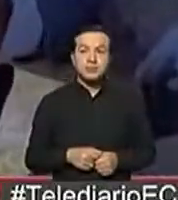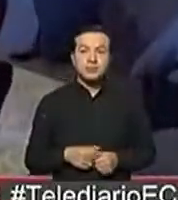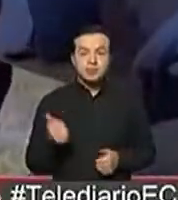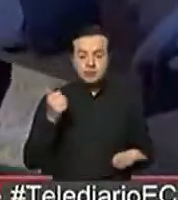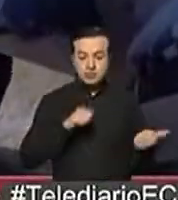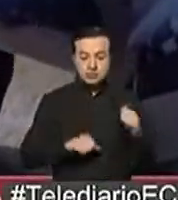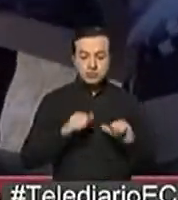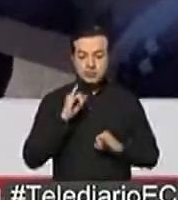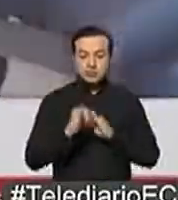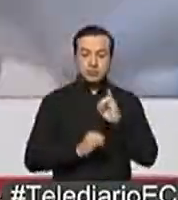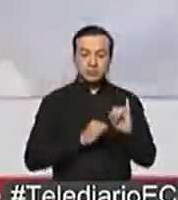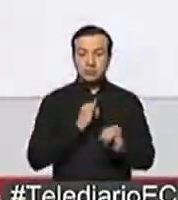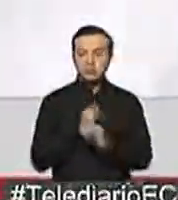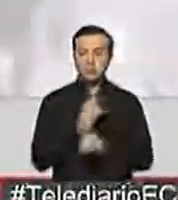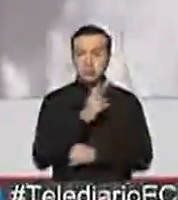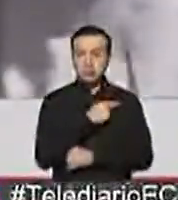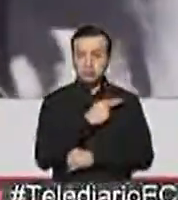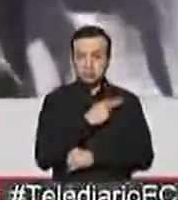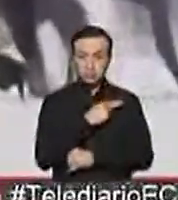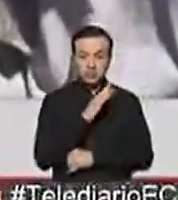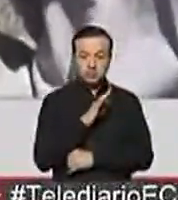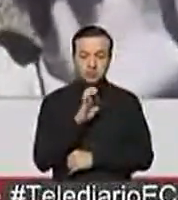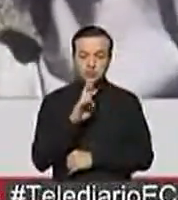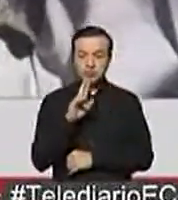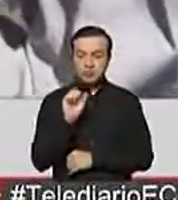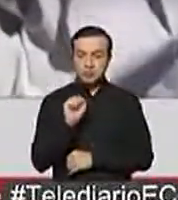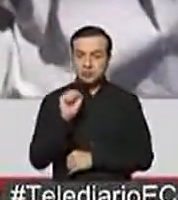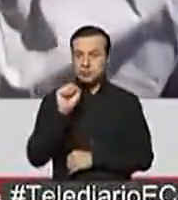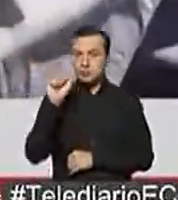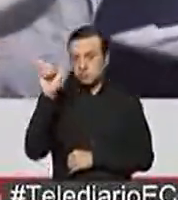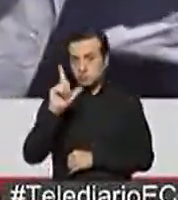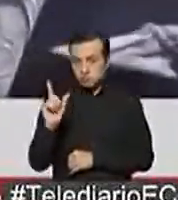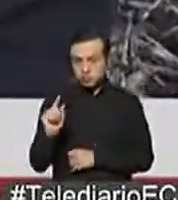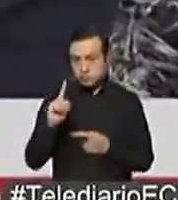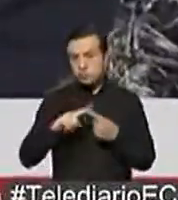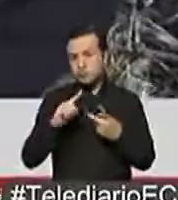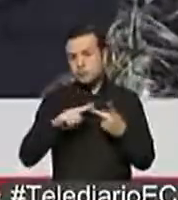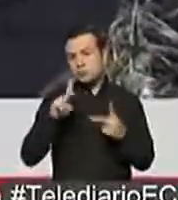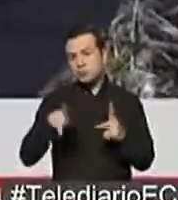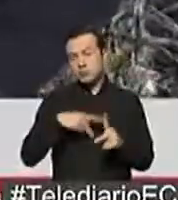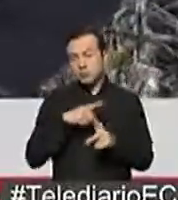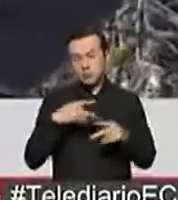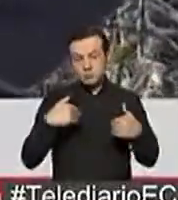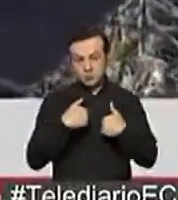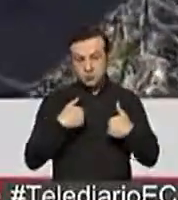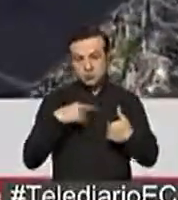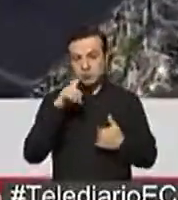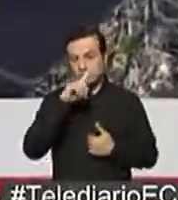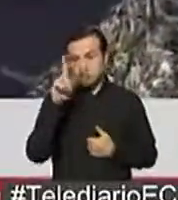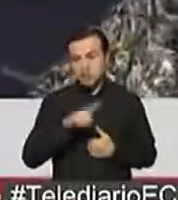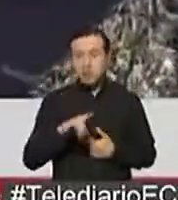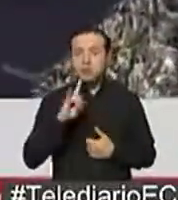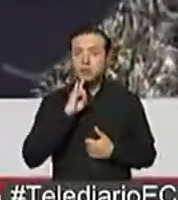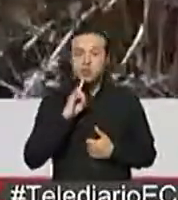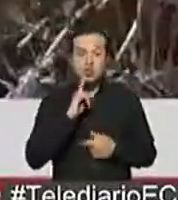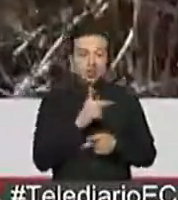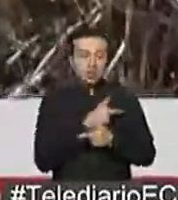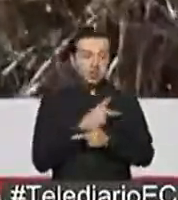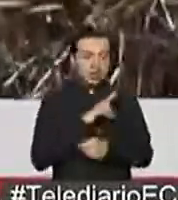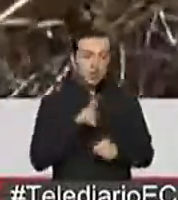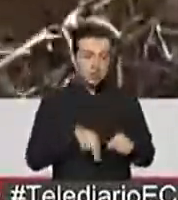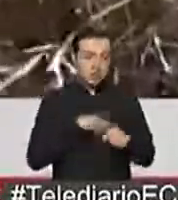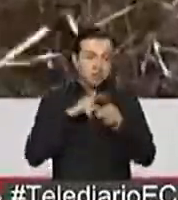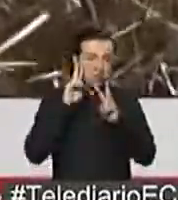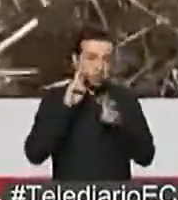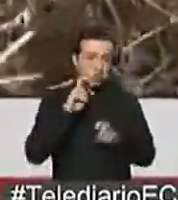Científicos internacionales de la Universidad Tor Vergata de Roma, expertos del Zoológico de San Diego, del Consejo Nacional de Investigación